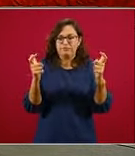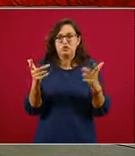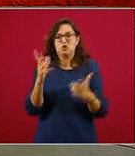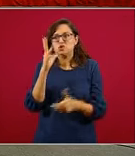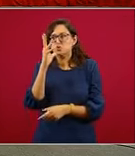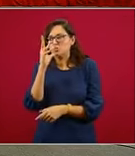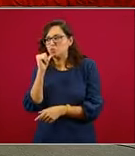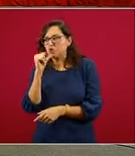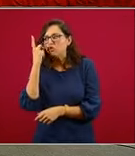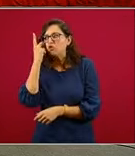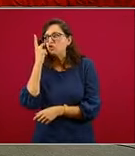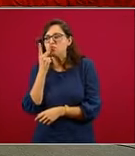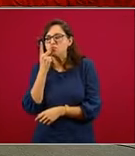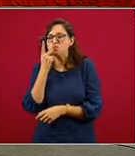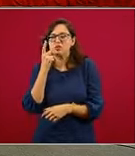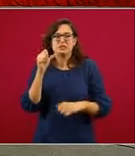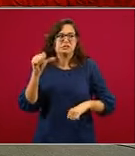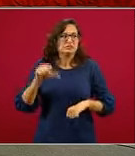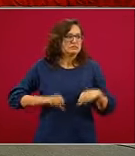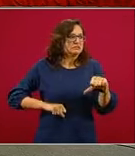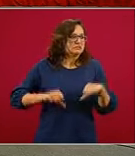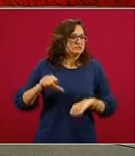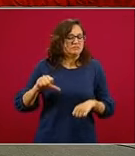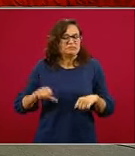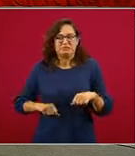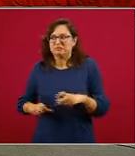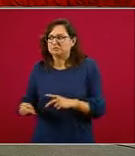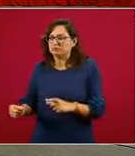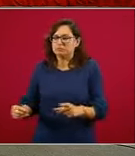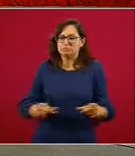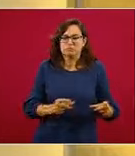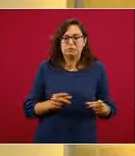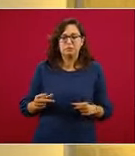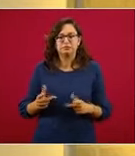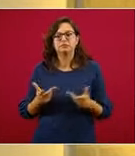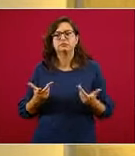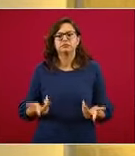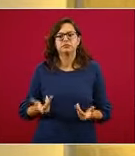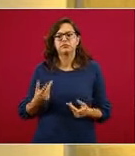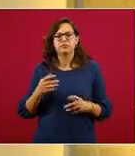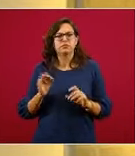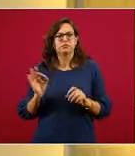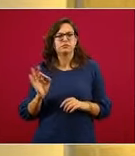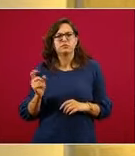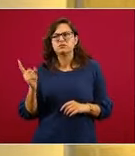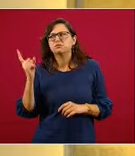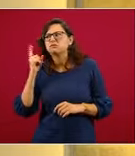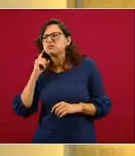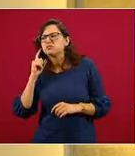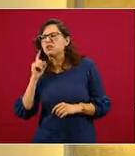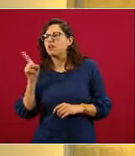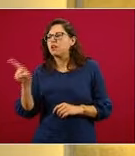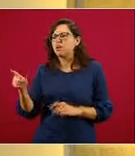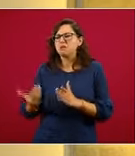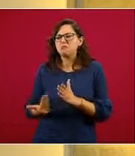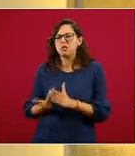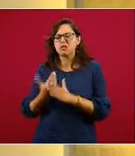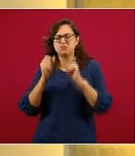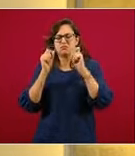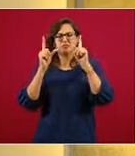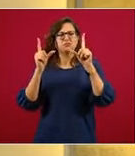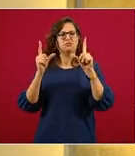sueño, en nuestra reactividad. ¿Quién no ha escuchado a alguien alrededor que por la mañana dice sentirse muy